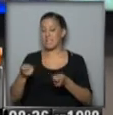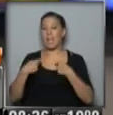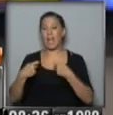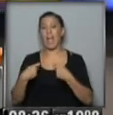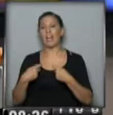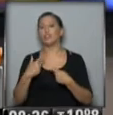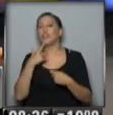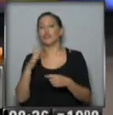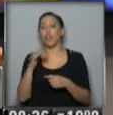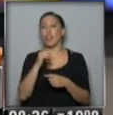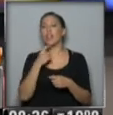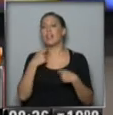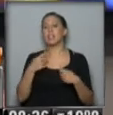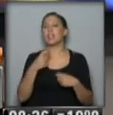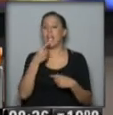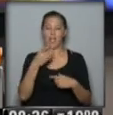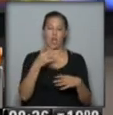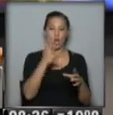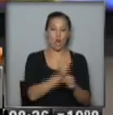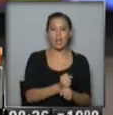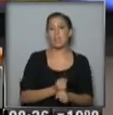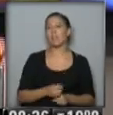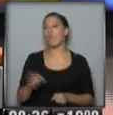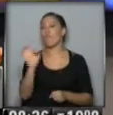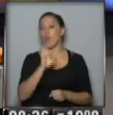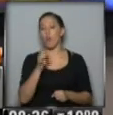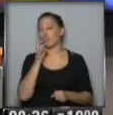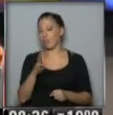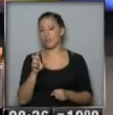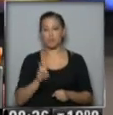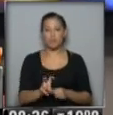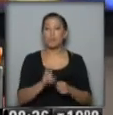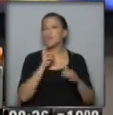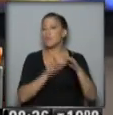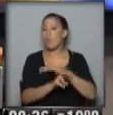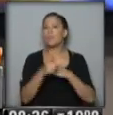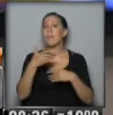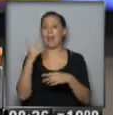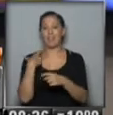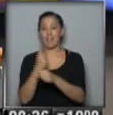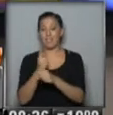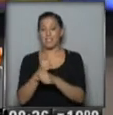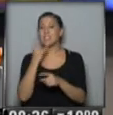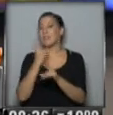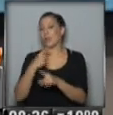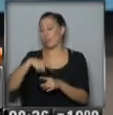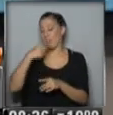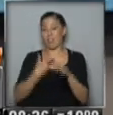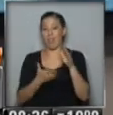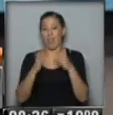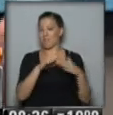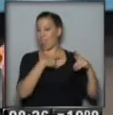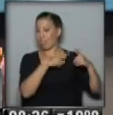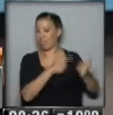cotidiano por ejemplo en transporte porque se toman colectivo un tren un subte para ir al trabajo y está todo el día fuera de su casa entonces